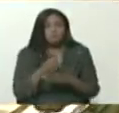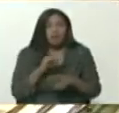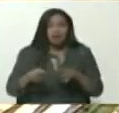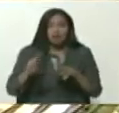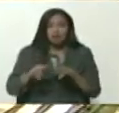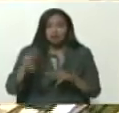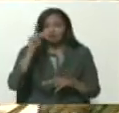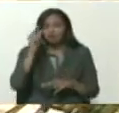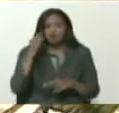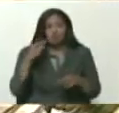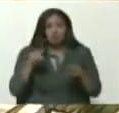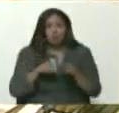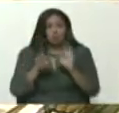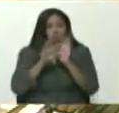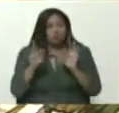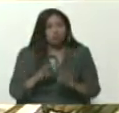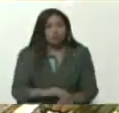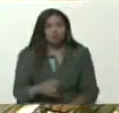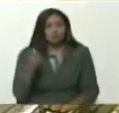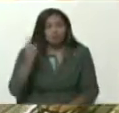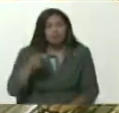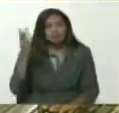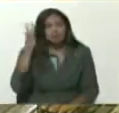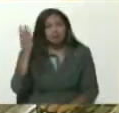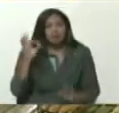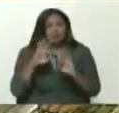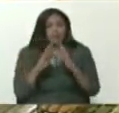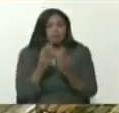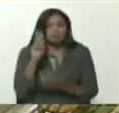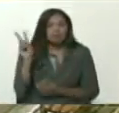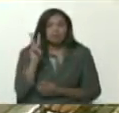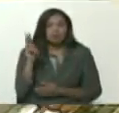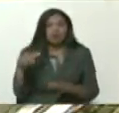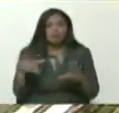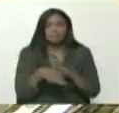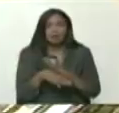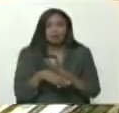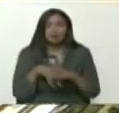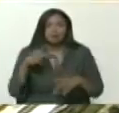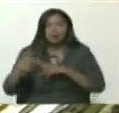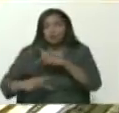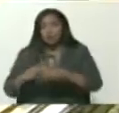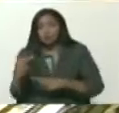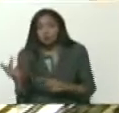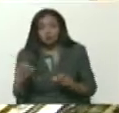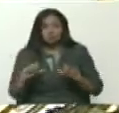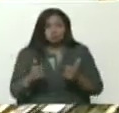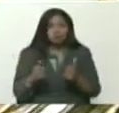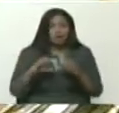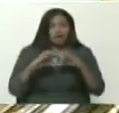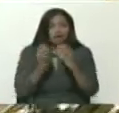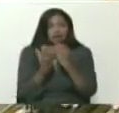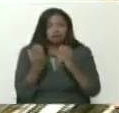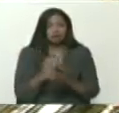niños. Debe saber la familia venezolana que estamos hoy en martes productiva para el reinicio de